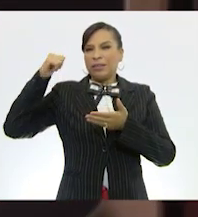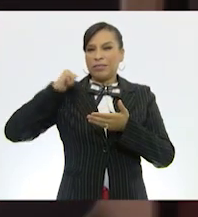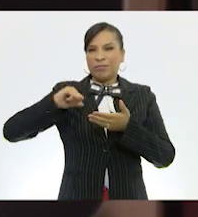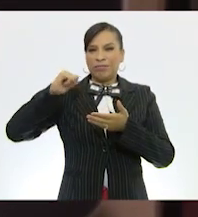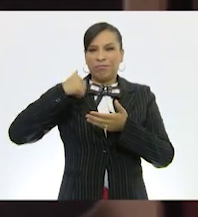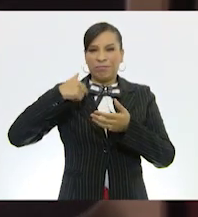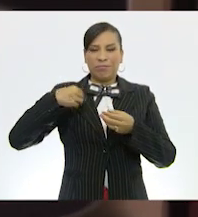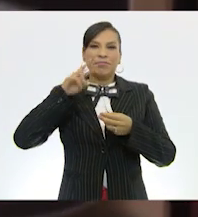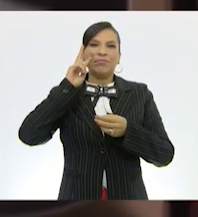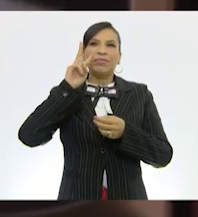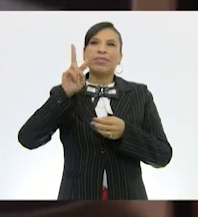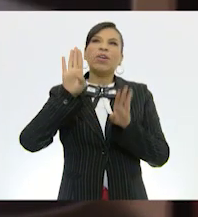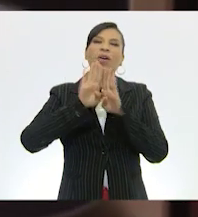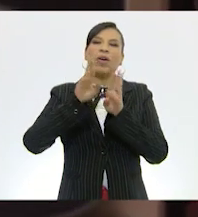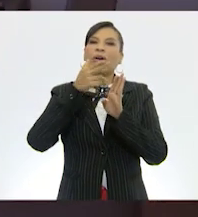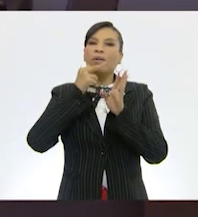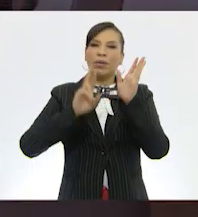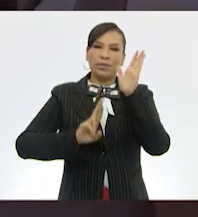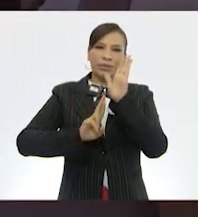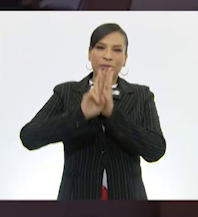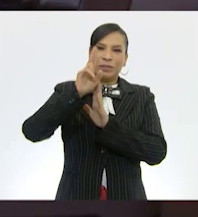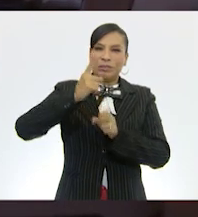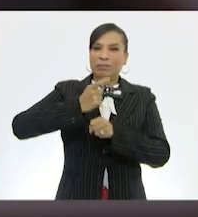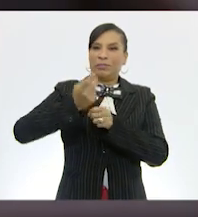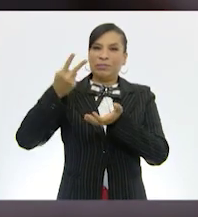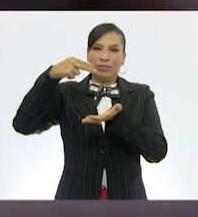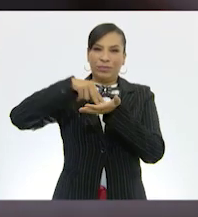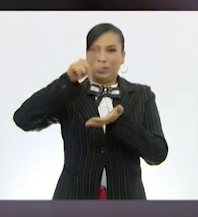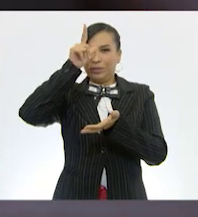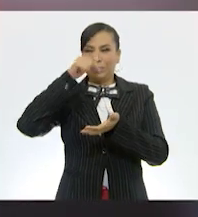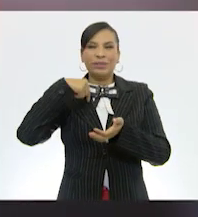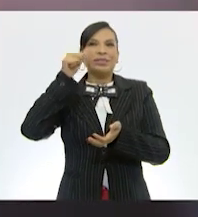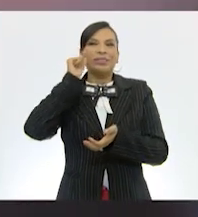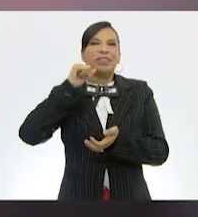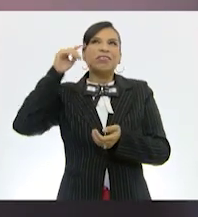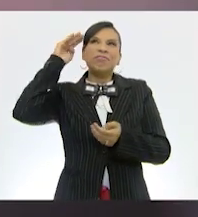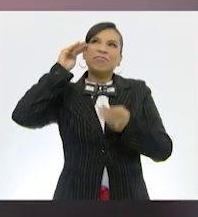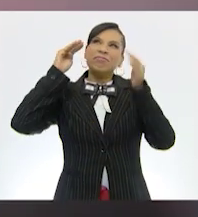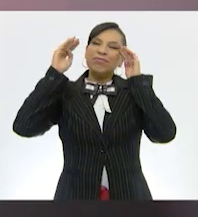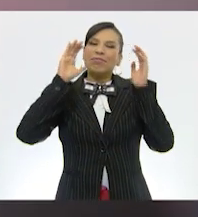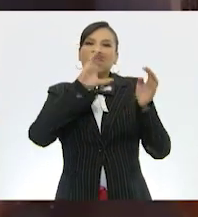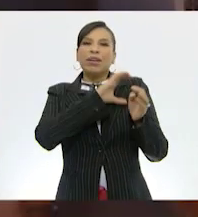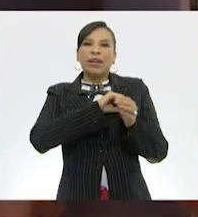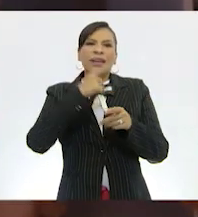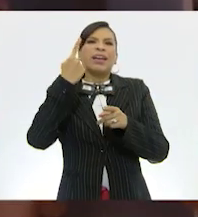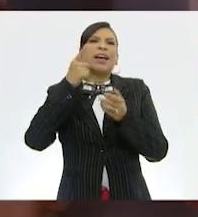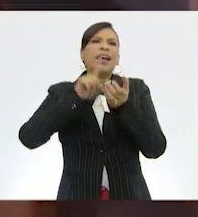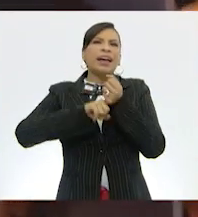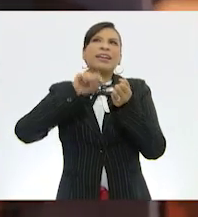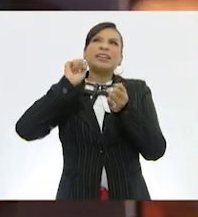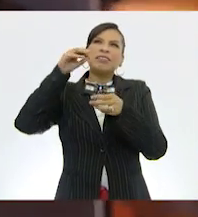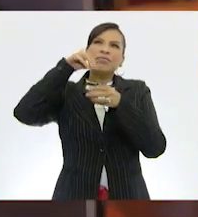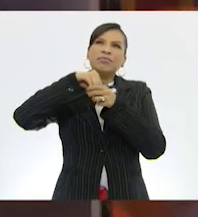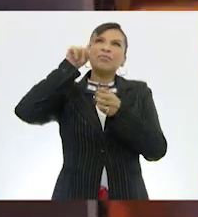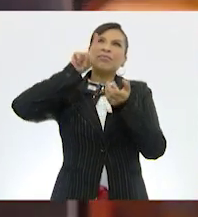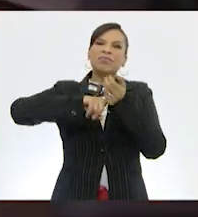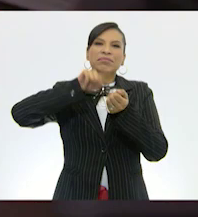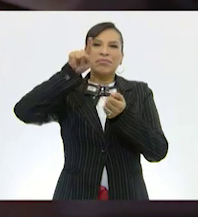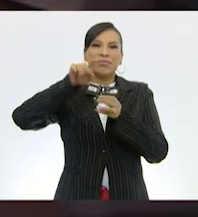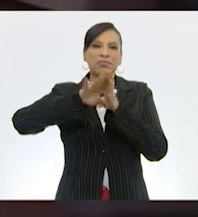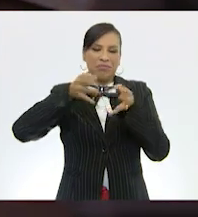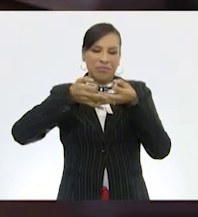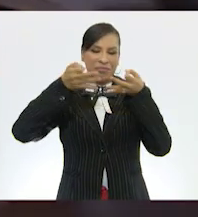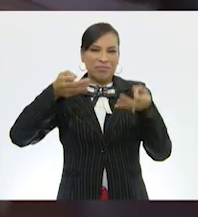que vio llegar al hombre a la luna, a mí siempre me fascinaba pensar en los secretos que había enterrados en la